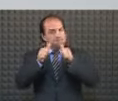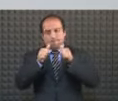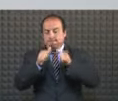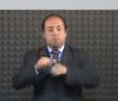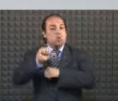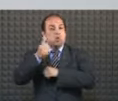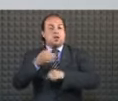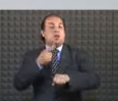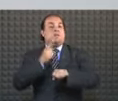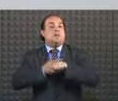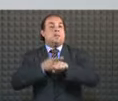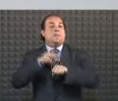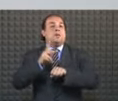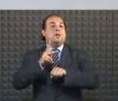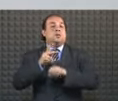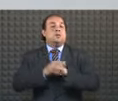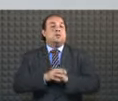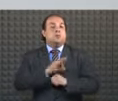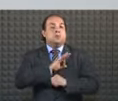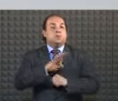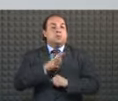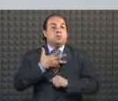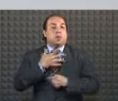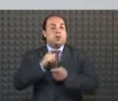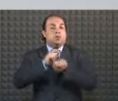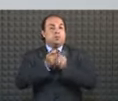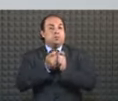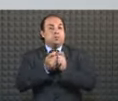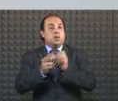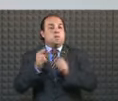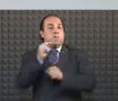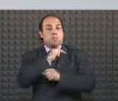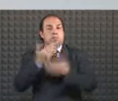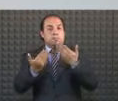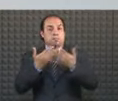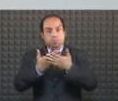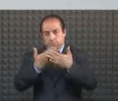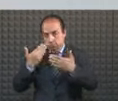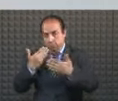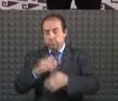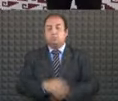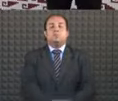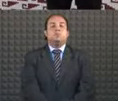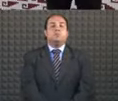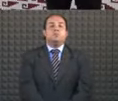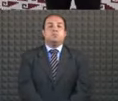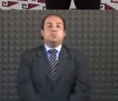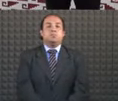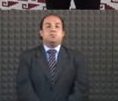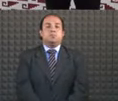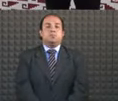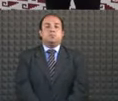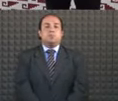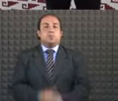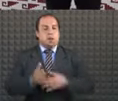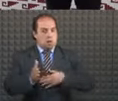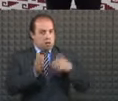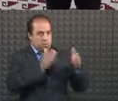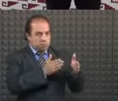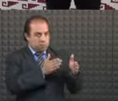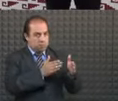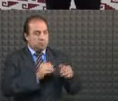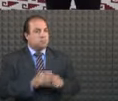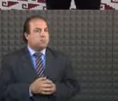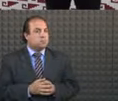hay la capacidad de hacer una reconversión mucho más rápida que la que teníamos antes. Ok. Doctora, por otro lado, si me